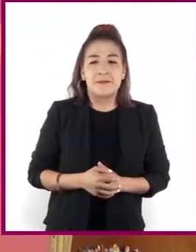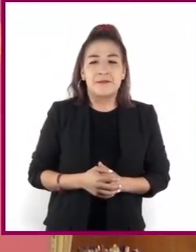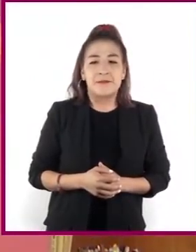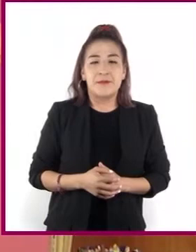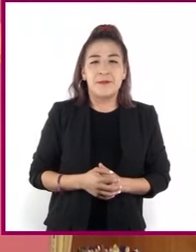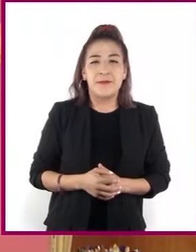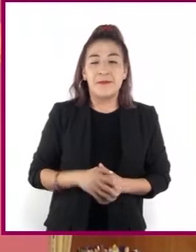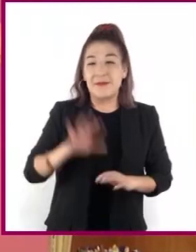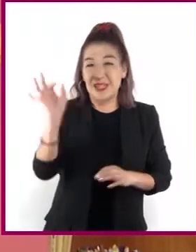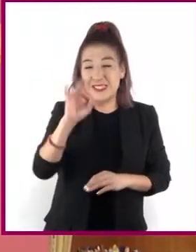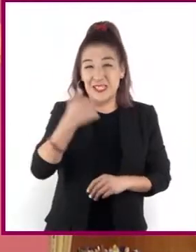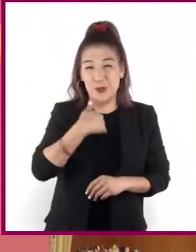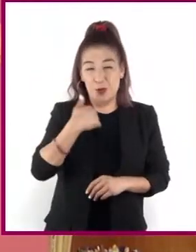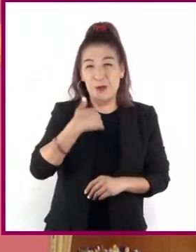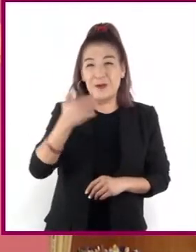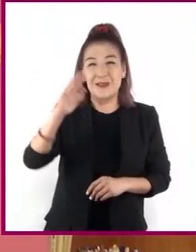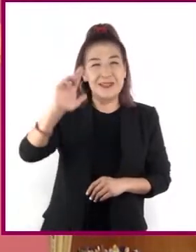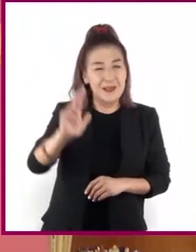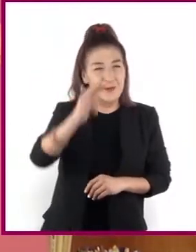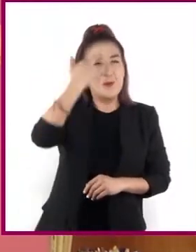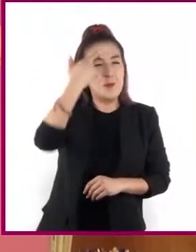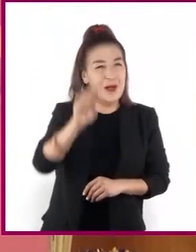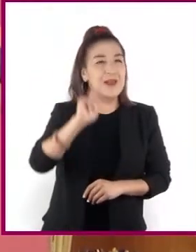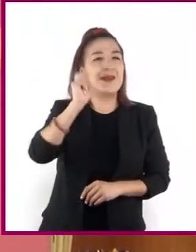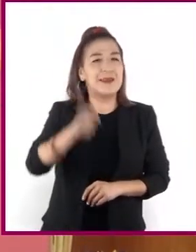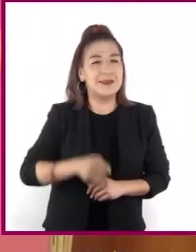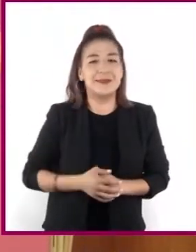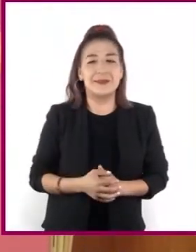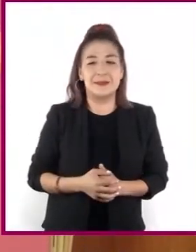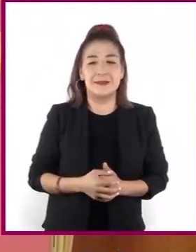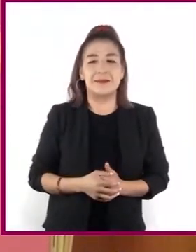Si mi memoria no me falla, debemos